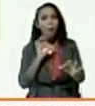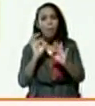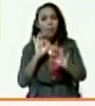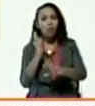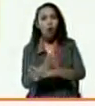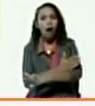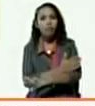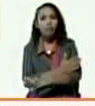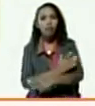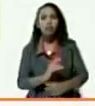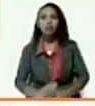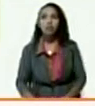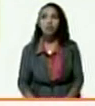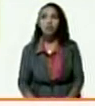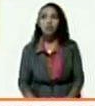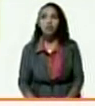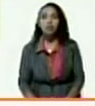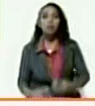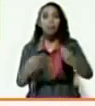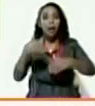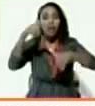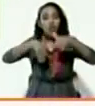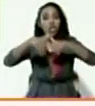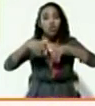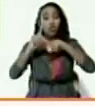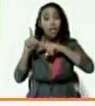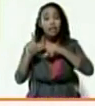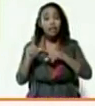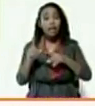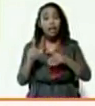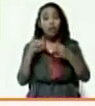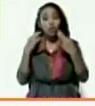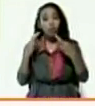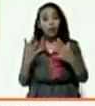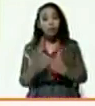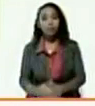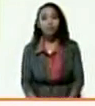pues para una elección de esta naturaleza.